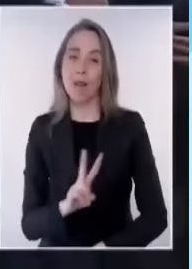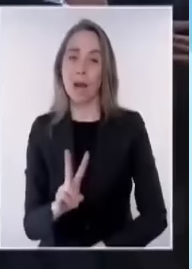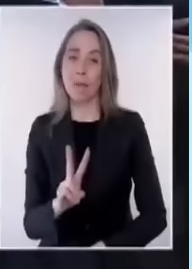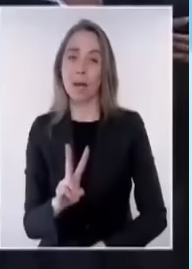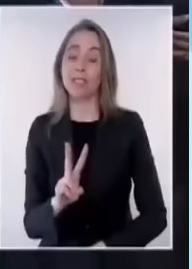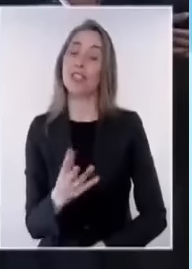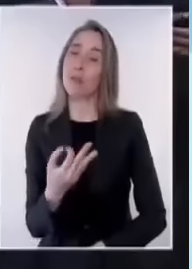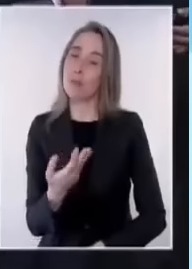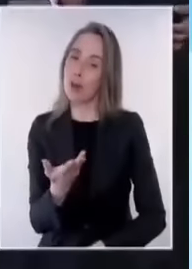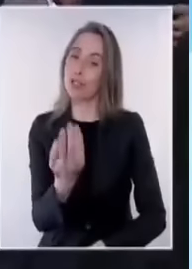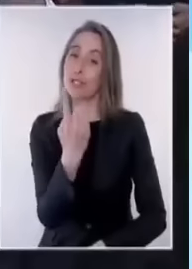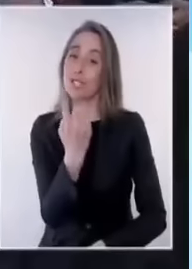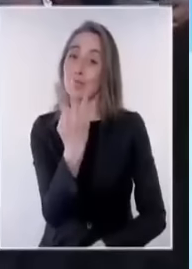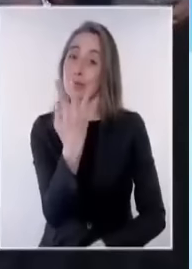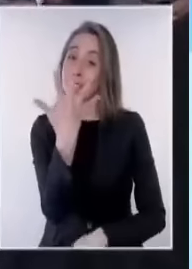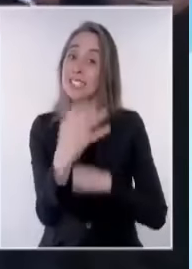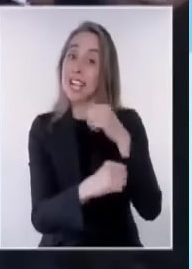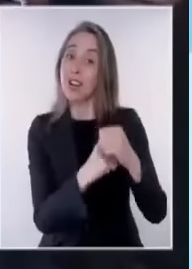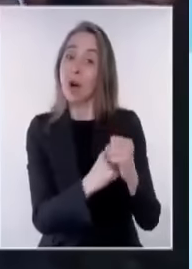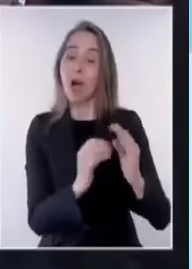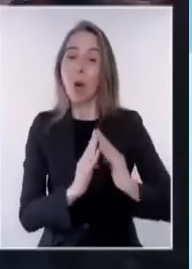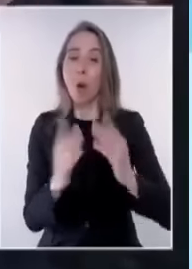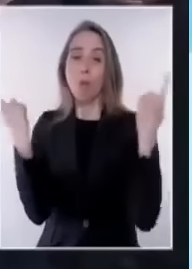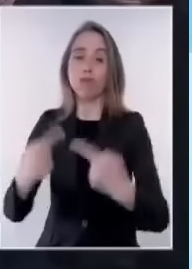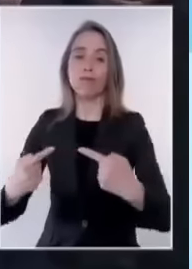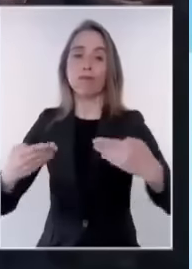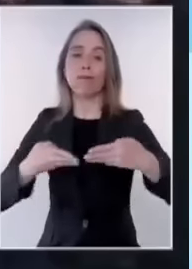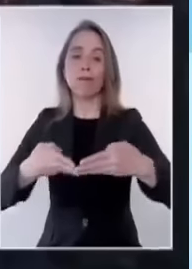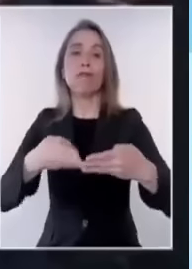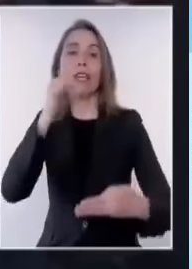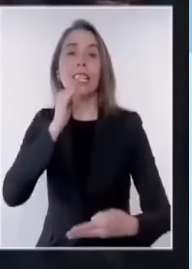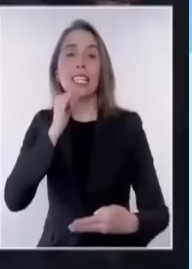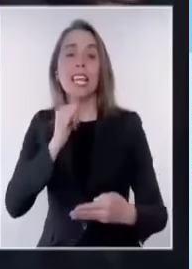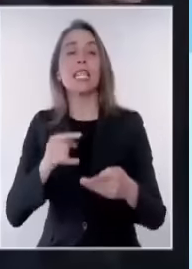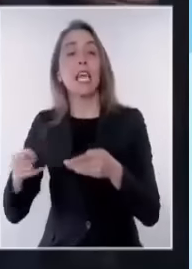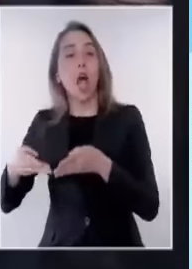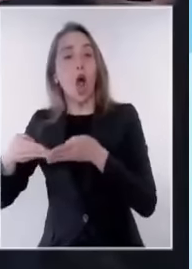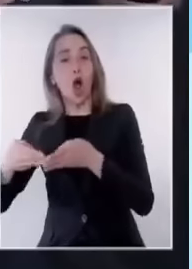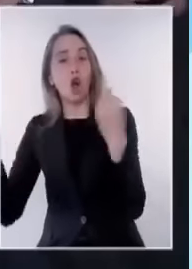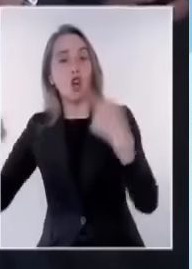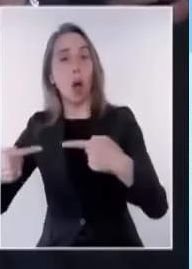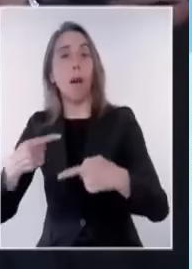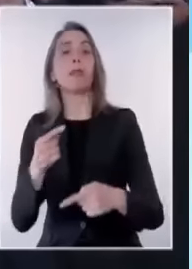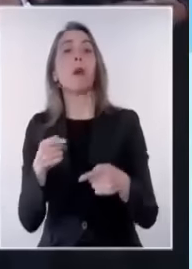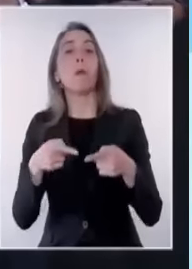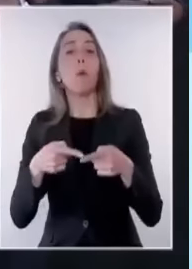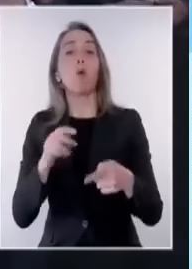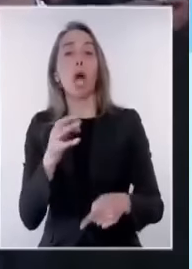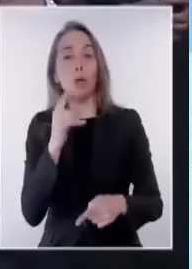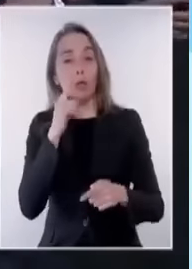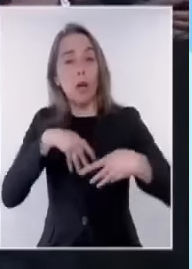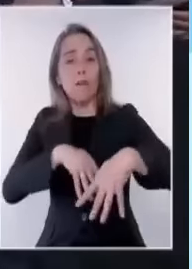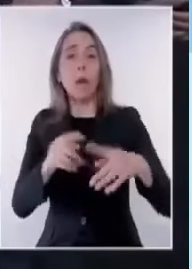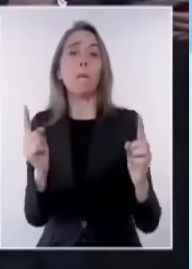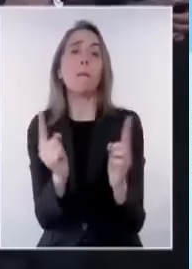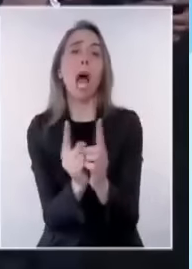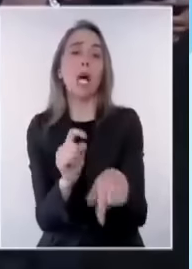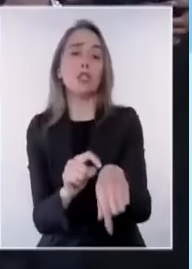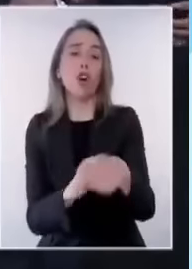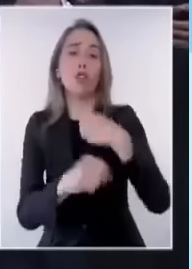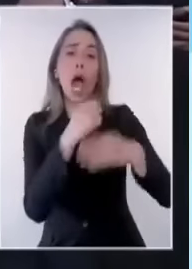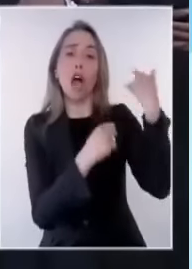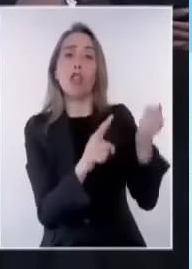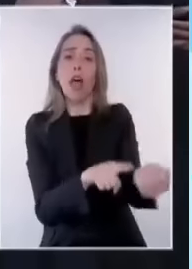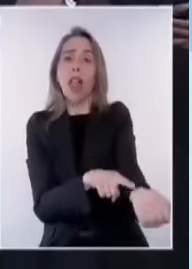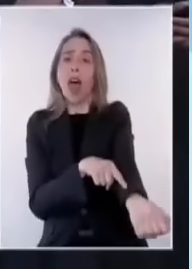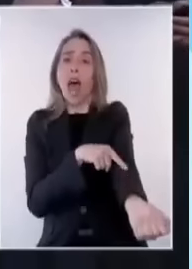Valparaíso, la perspectiva por supuesto, de 145 años del combate naval de Iquique y el combate de Punta Gruesa. Usted lo ha visto, un desfile más breve que en años